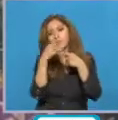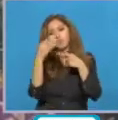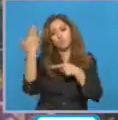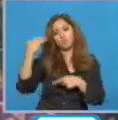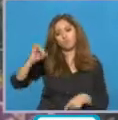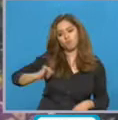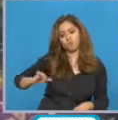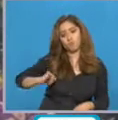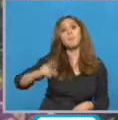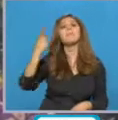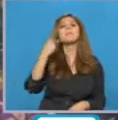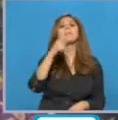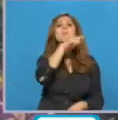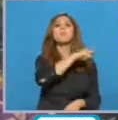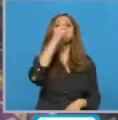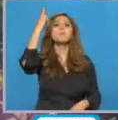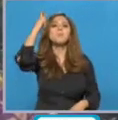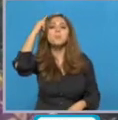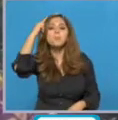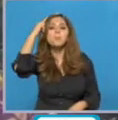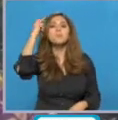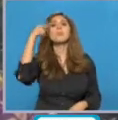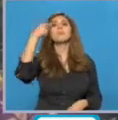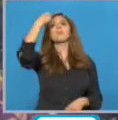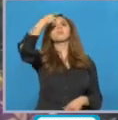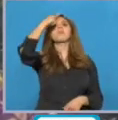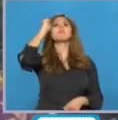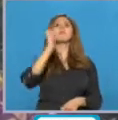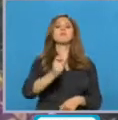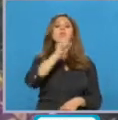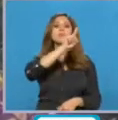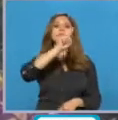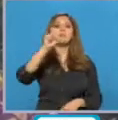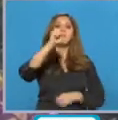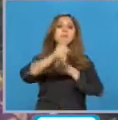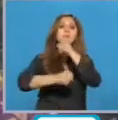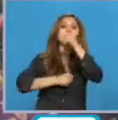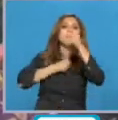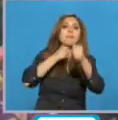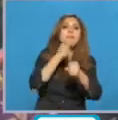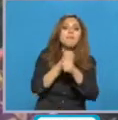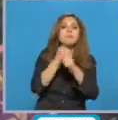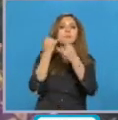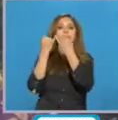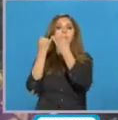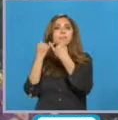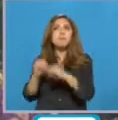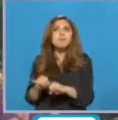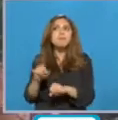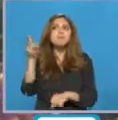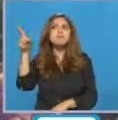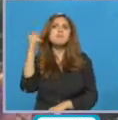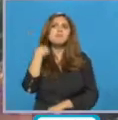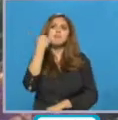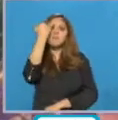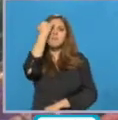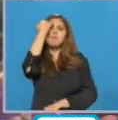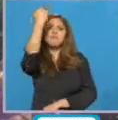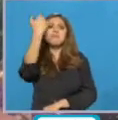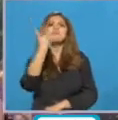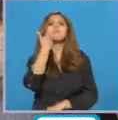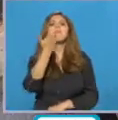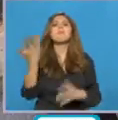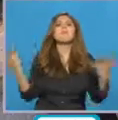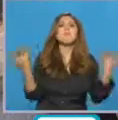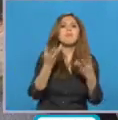lugar, Porfirio Díaz, con motivo del centenario de la independencia, tuvo las ideas de hacer mucha obra, hizo